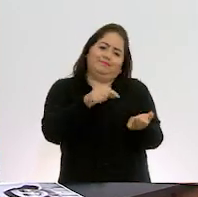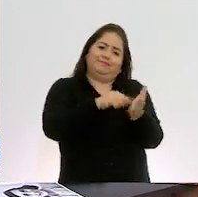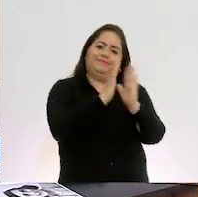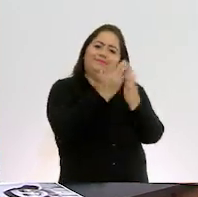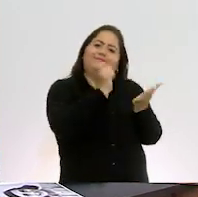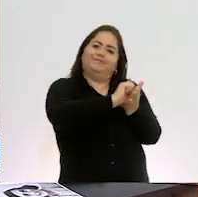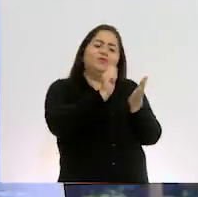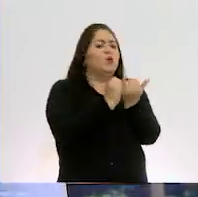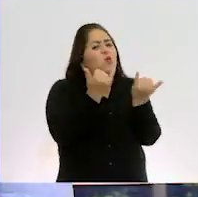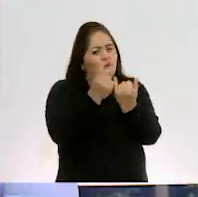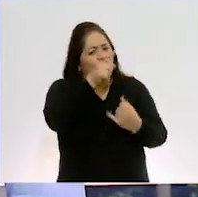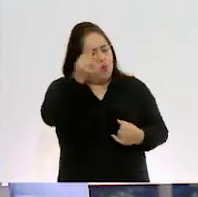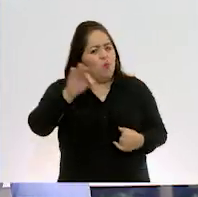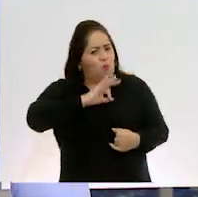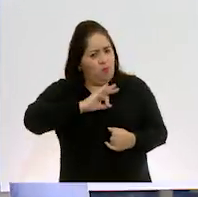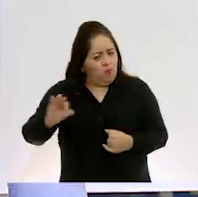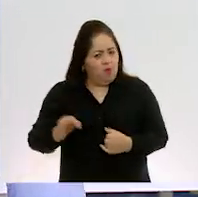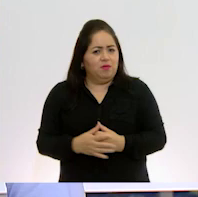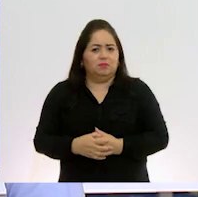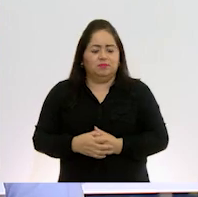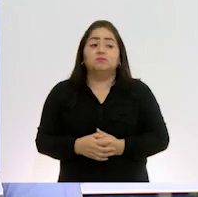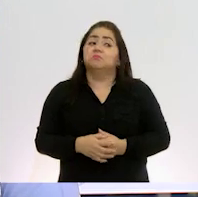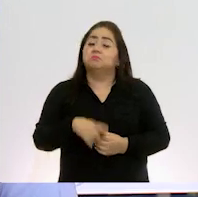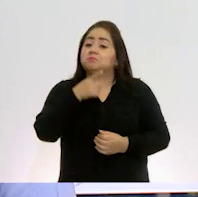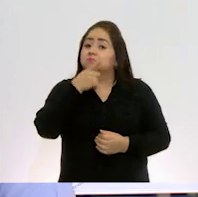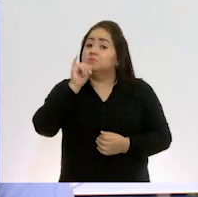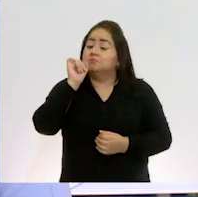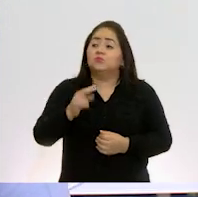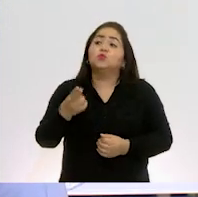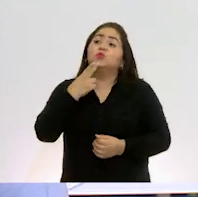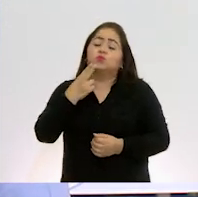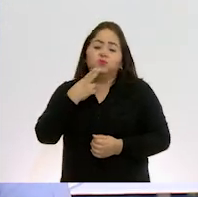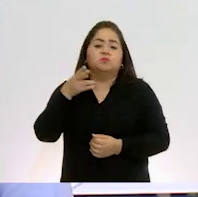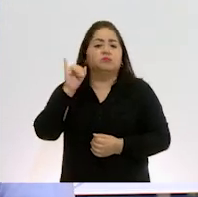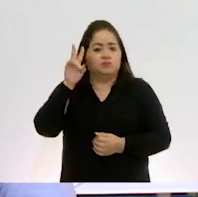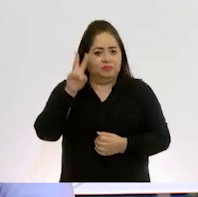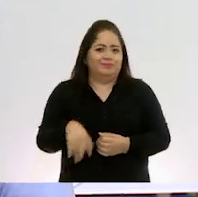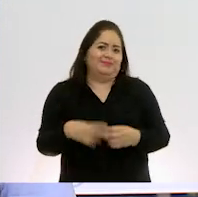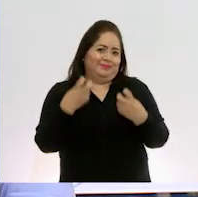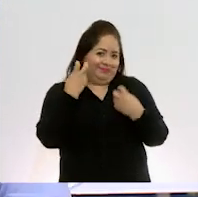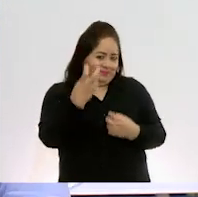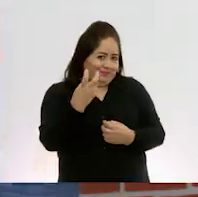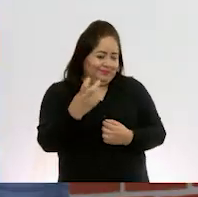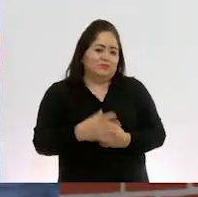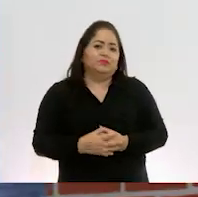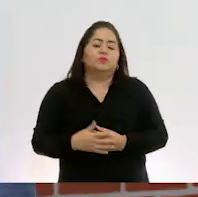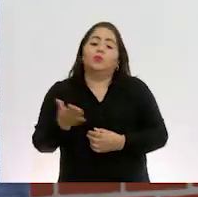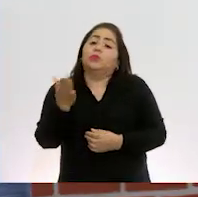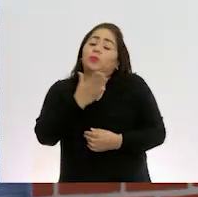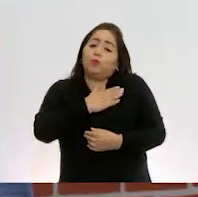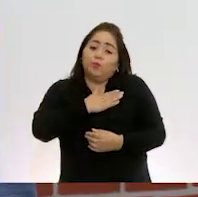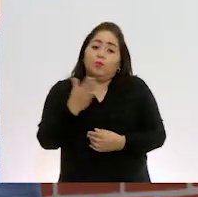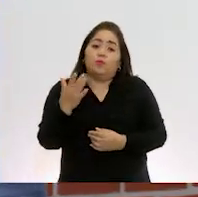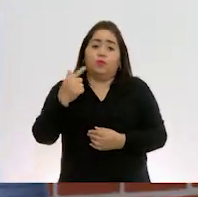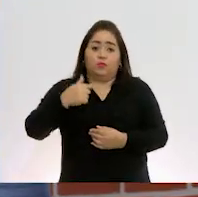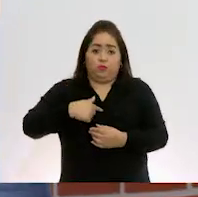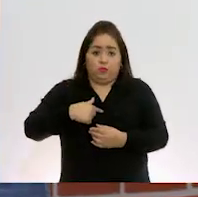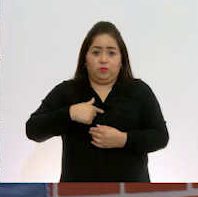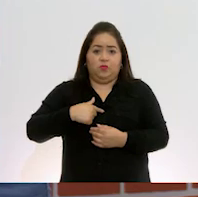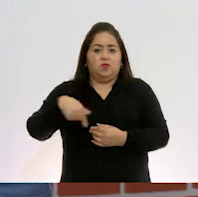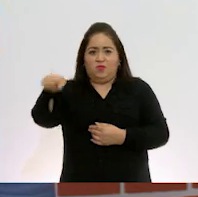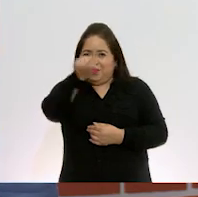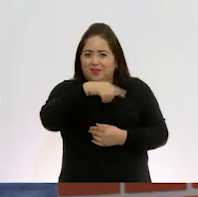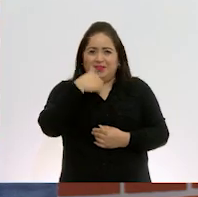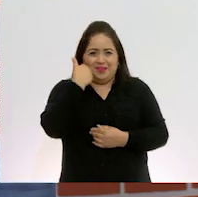diario. ¿Ok? Sí, una herramienta súper útil. Exacto. Bueno, entonces yo los reto